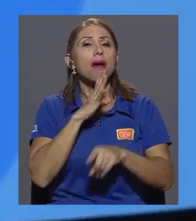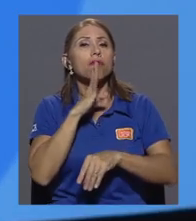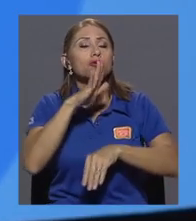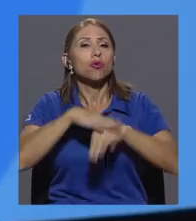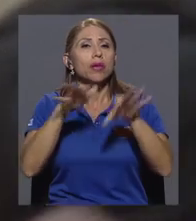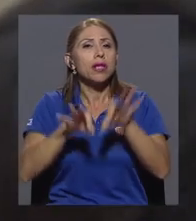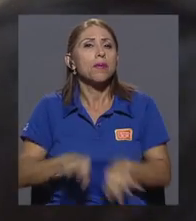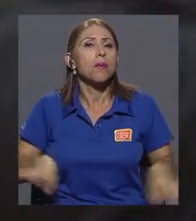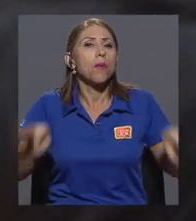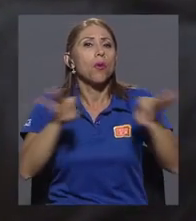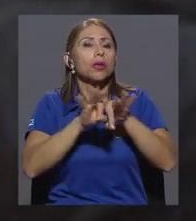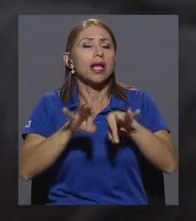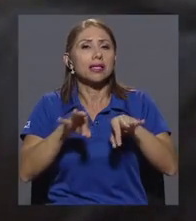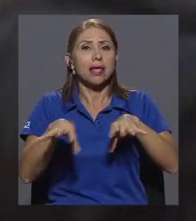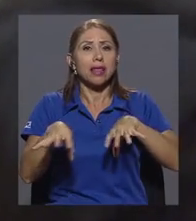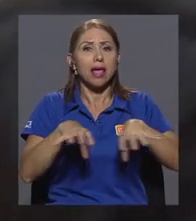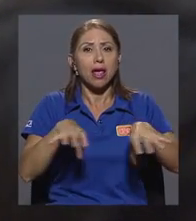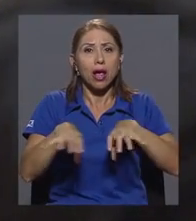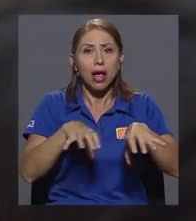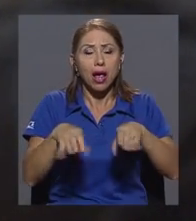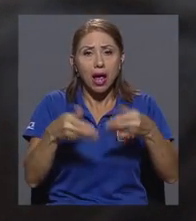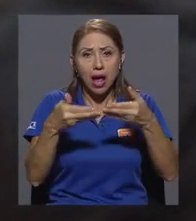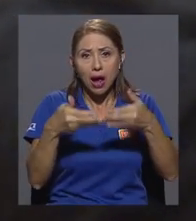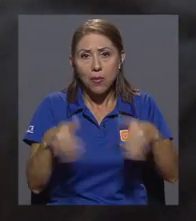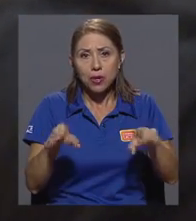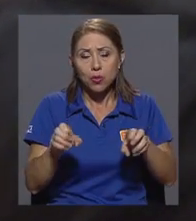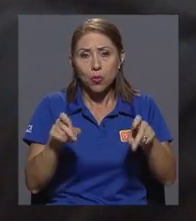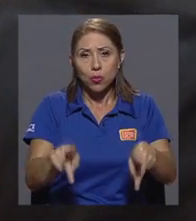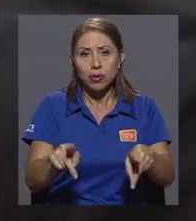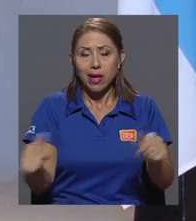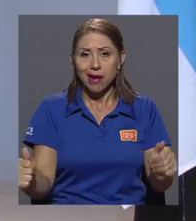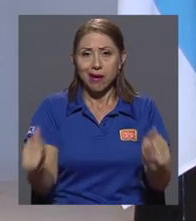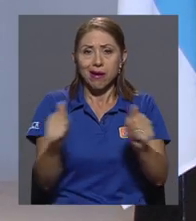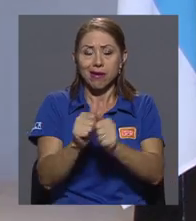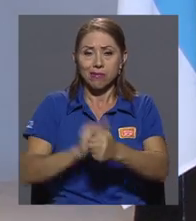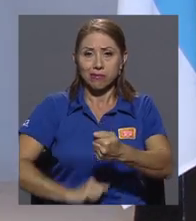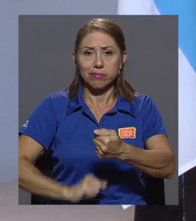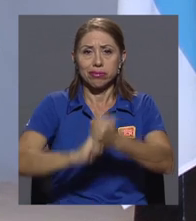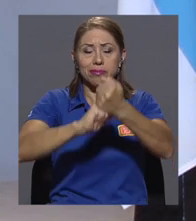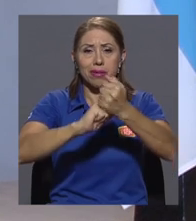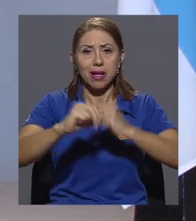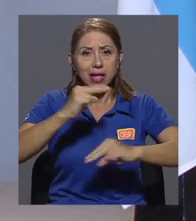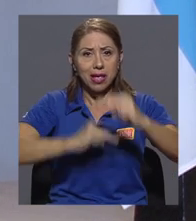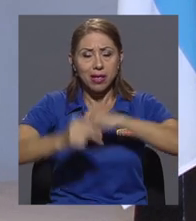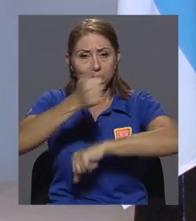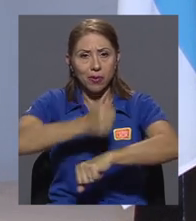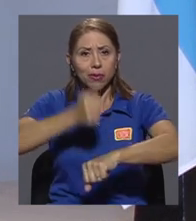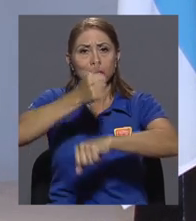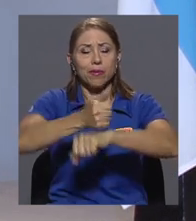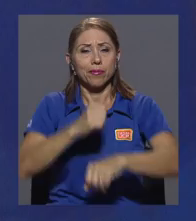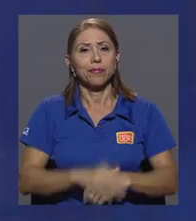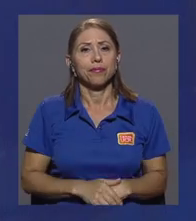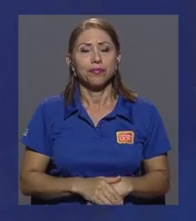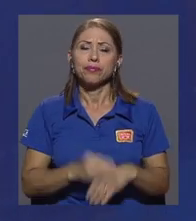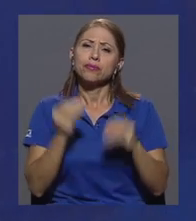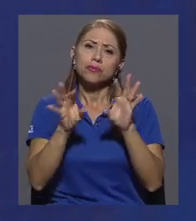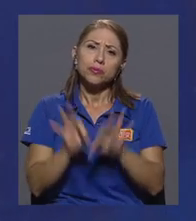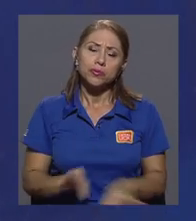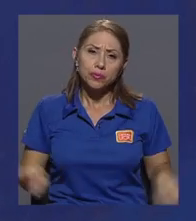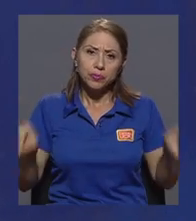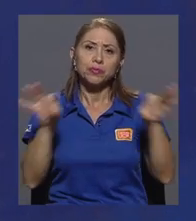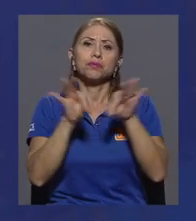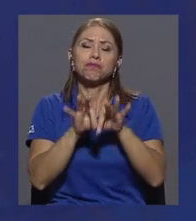espacios como éste para acompañar y dar apoyo a los emprendedores en sus proyectos es muy importante